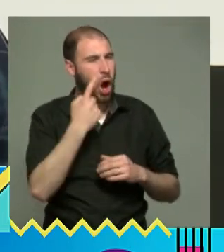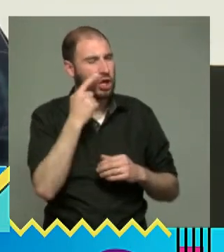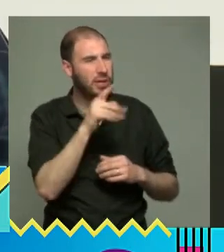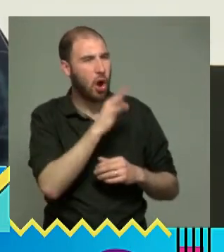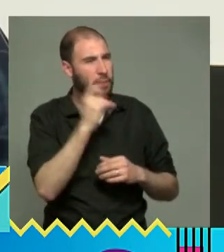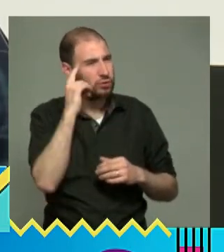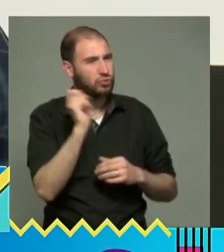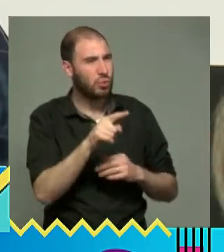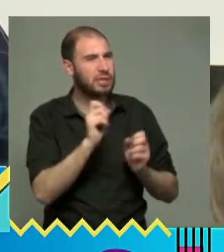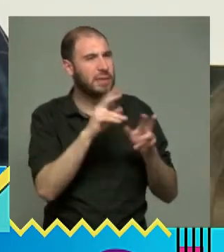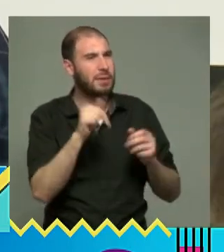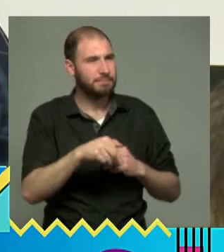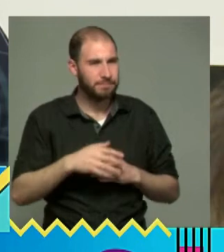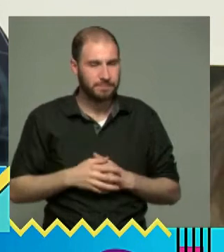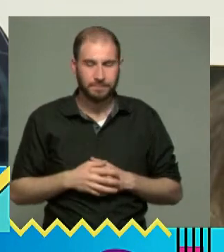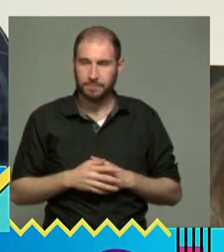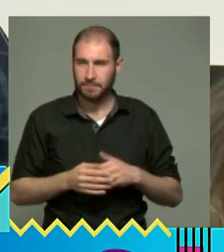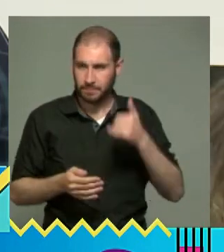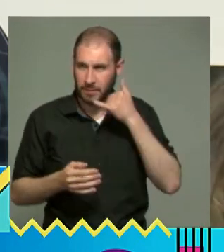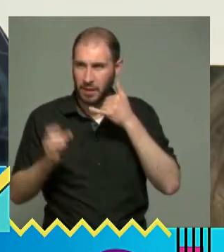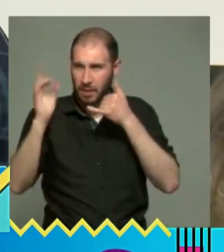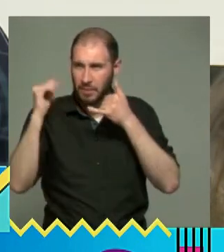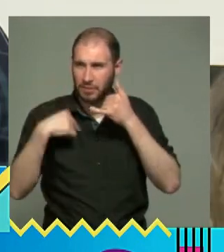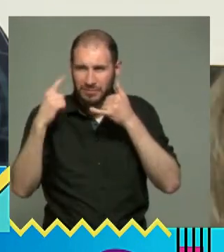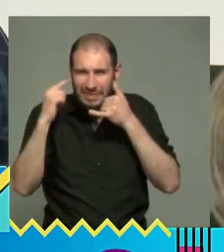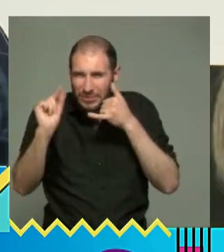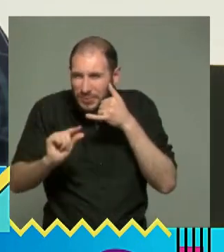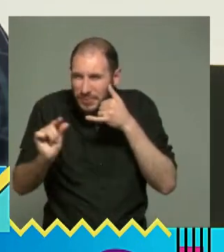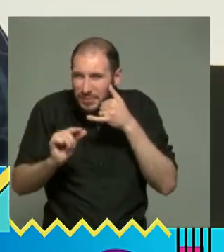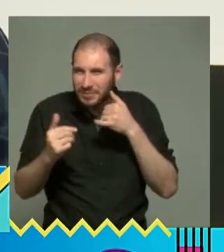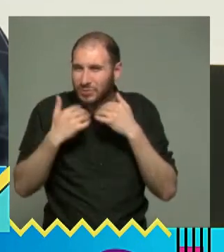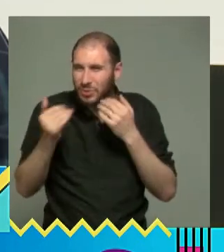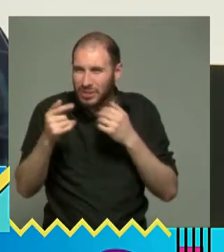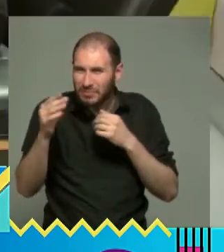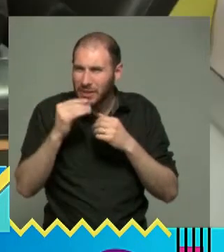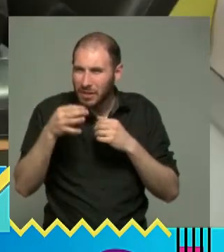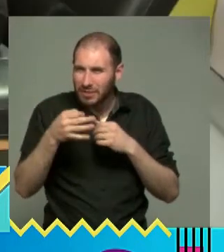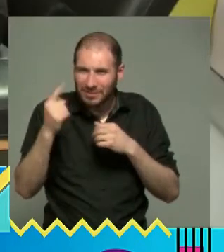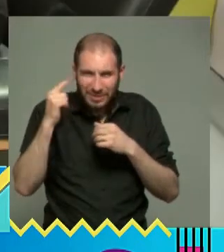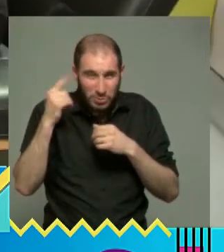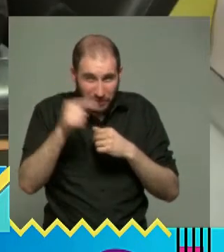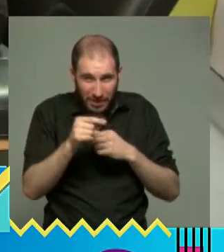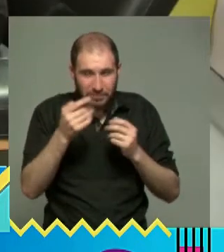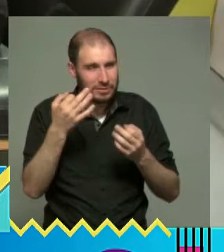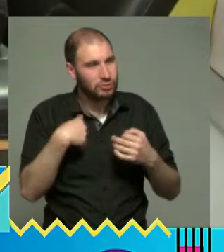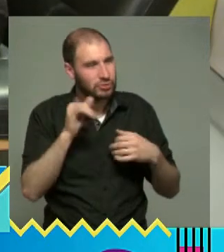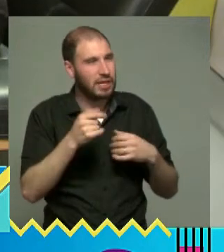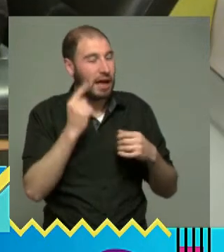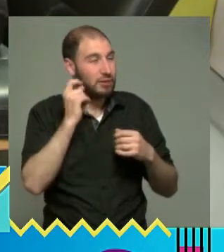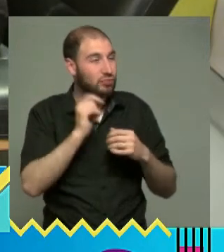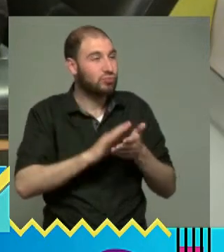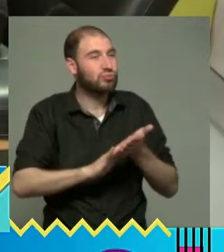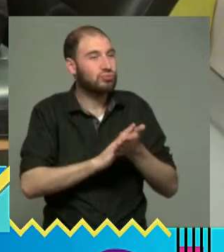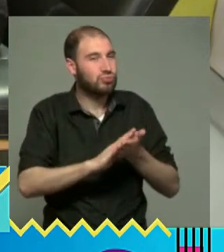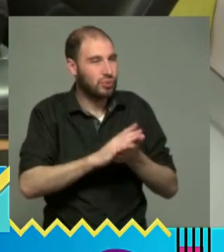poco tu mirada sobre este tema. Perdón, yo los escucho muy bajo, no sé si ustedes me están escuchando bien. Sí, yo te escucho perfecto, vamos a tratar de solucionar